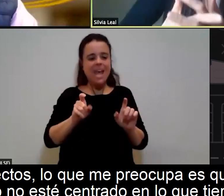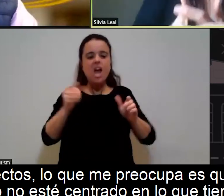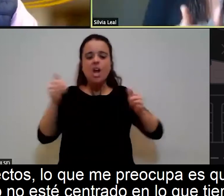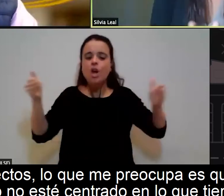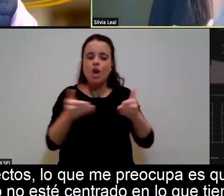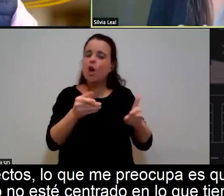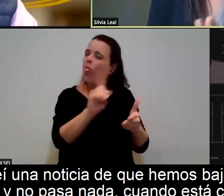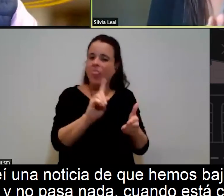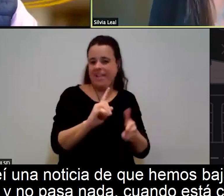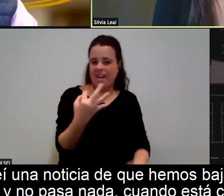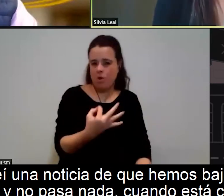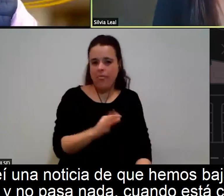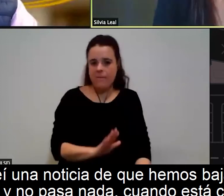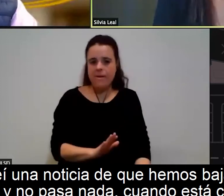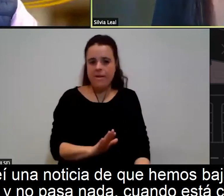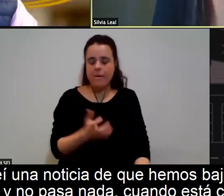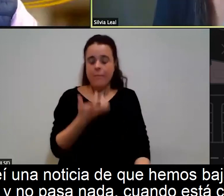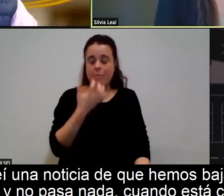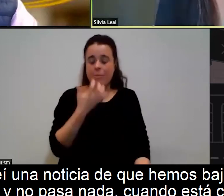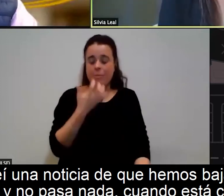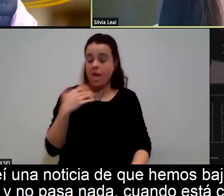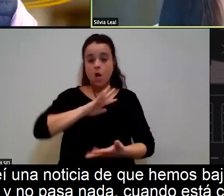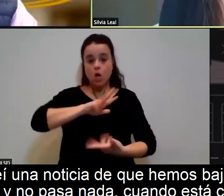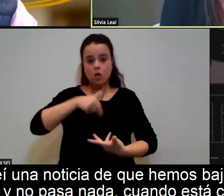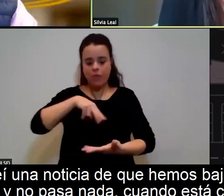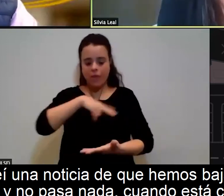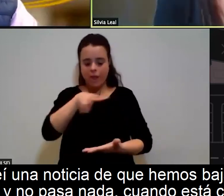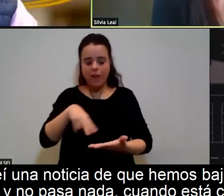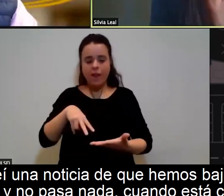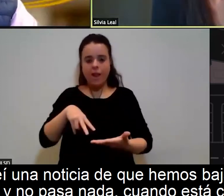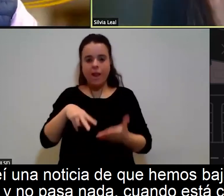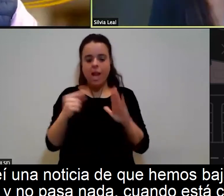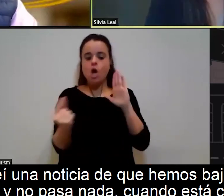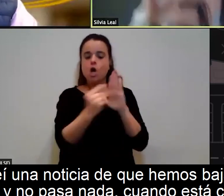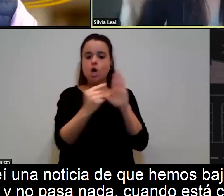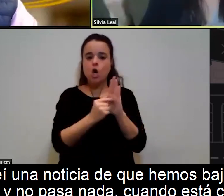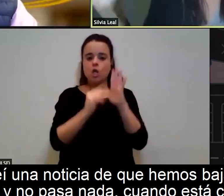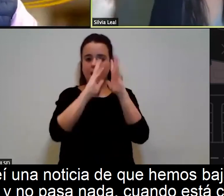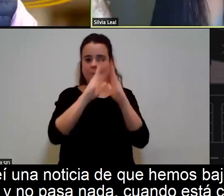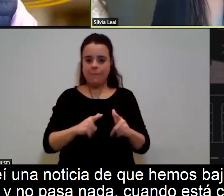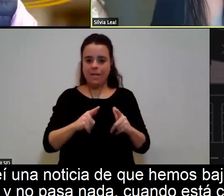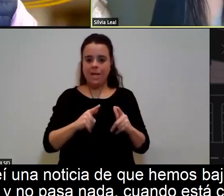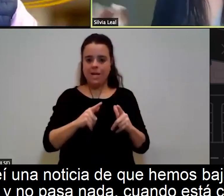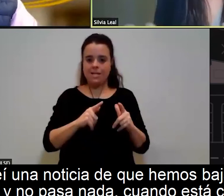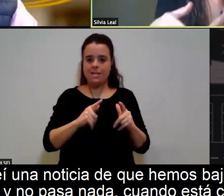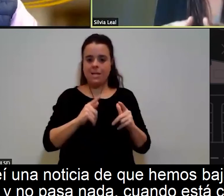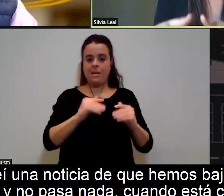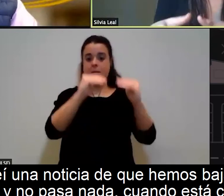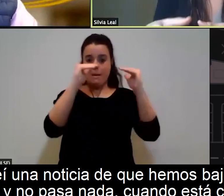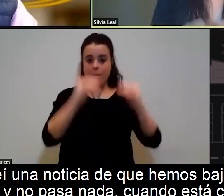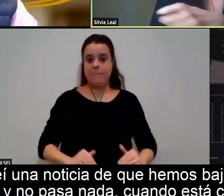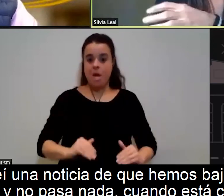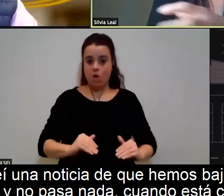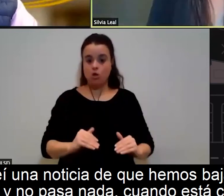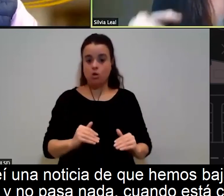me preocupa que, por ejemplo, ayer leí una noticia de que hemos bajado en la nota de matemáticas y aquí no pasa nada, cuando las